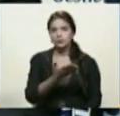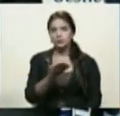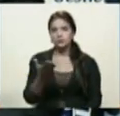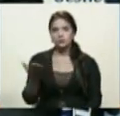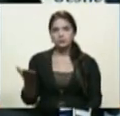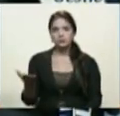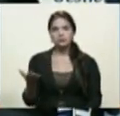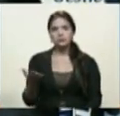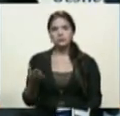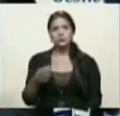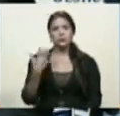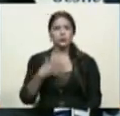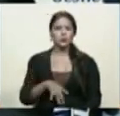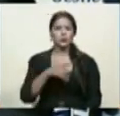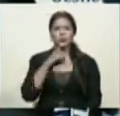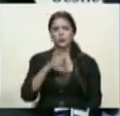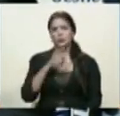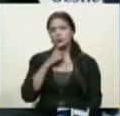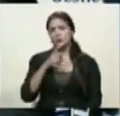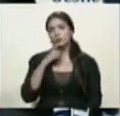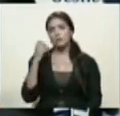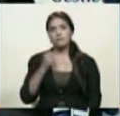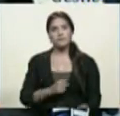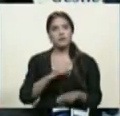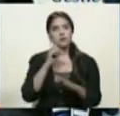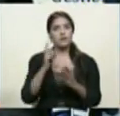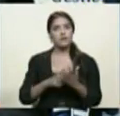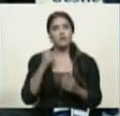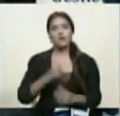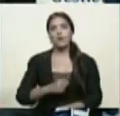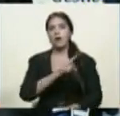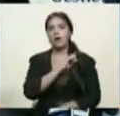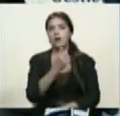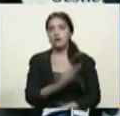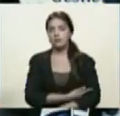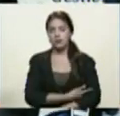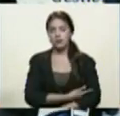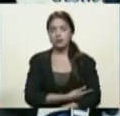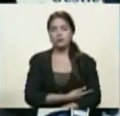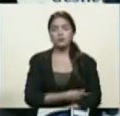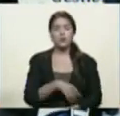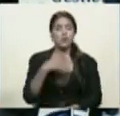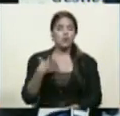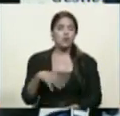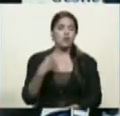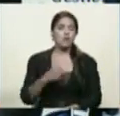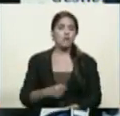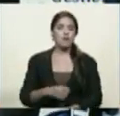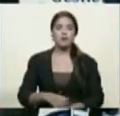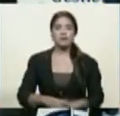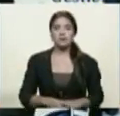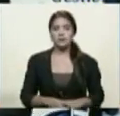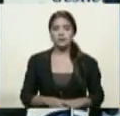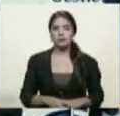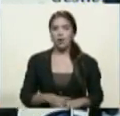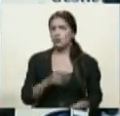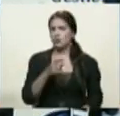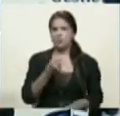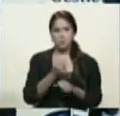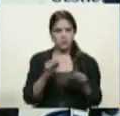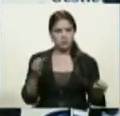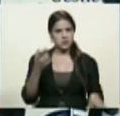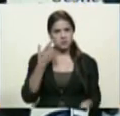son tan duras son tan concretas son tan fuertes son tan tremendas que tú no lo vas a poder